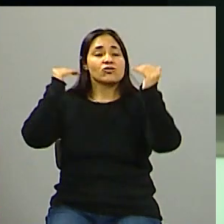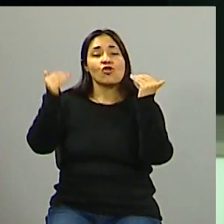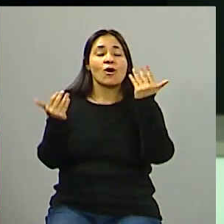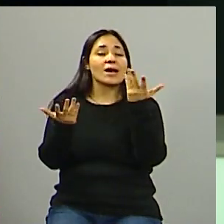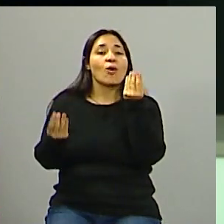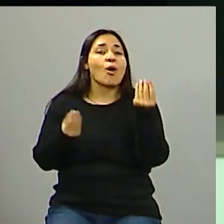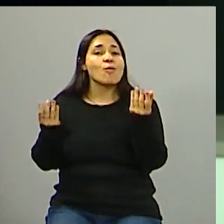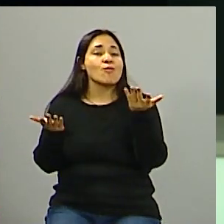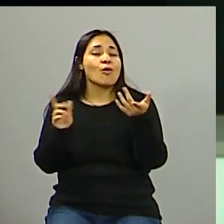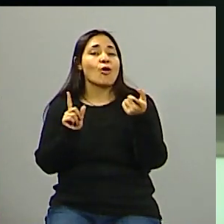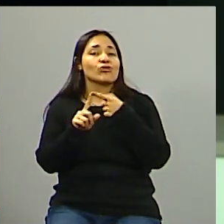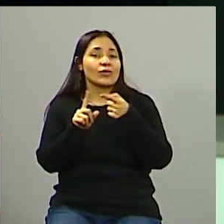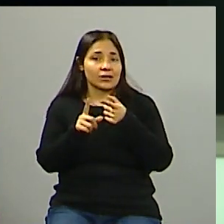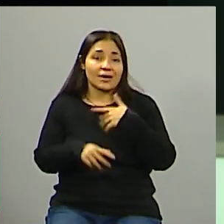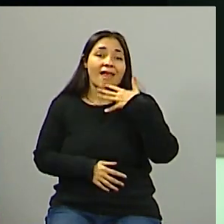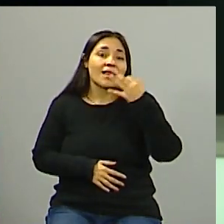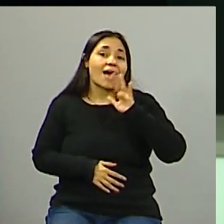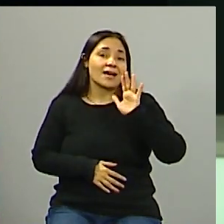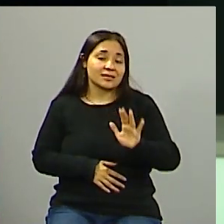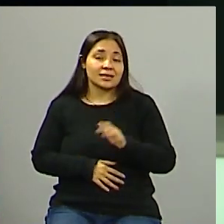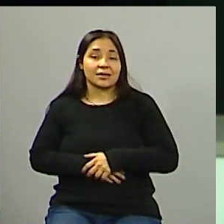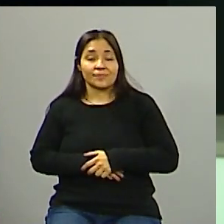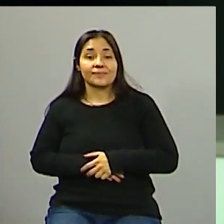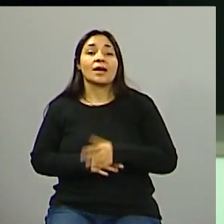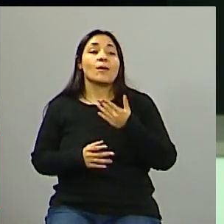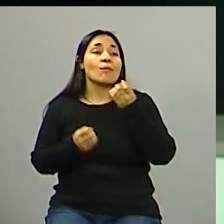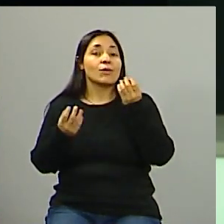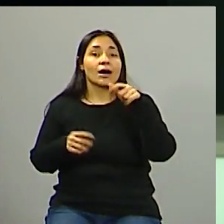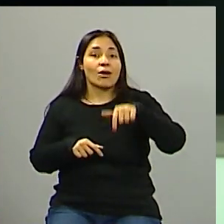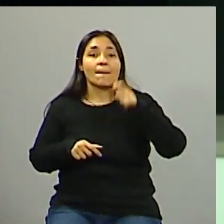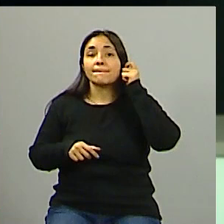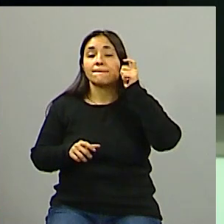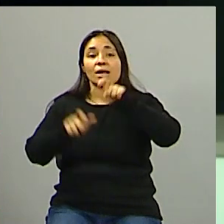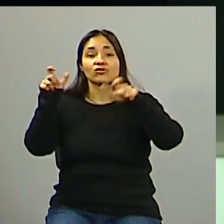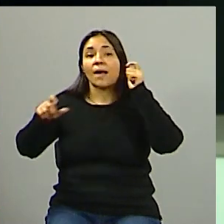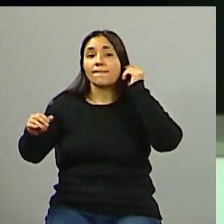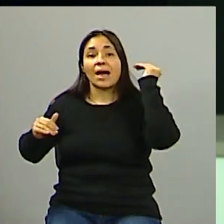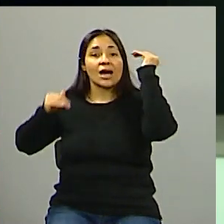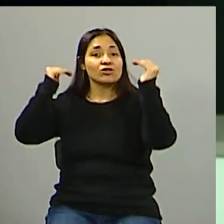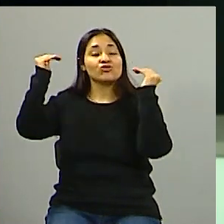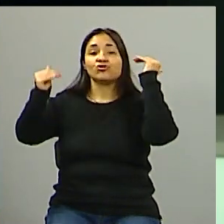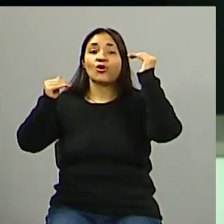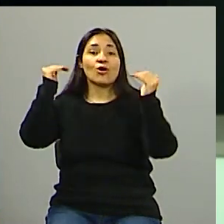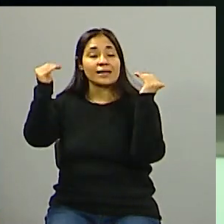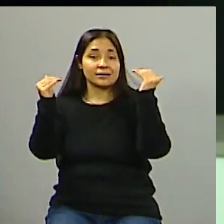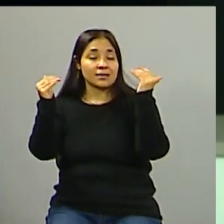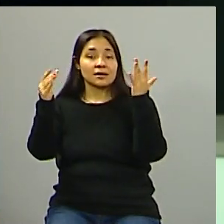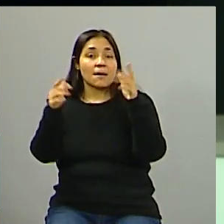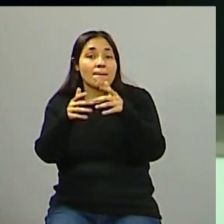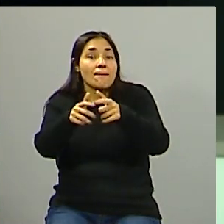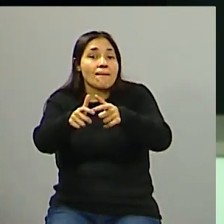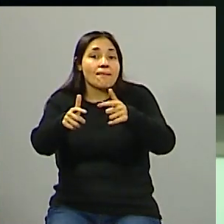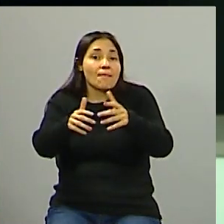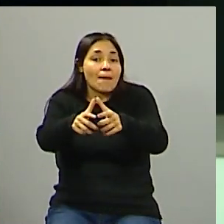una realidad, y lo hemos hablado en otras ocasiones, cada vez son más las personas mayores y cada vez las personas vamos a vivir más tiempo. Entonces, de alguna